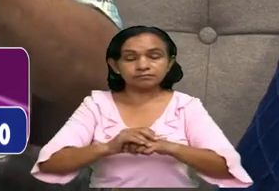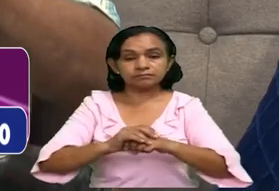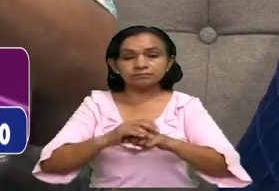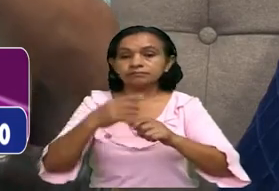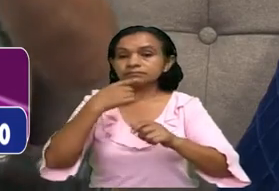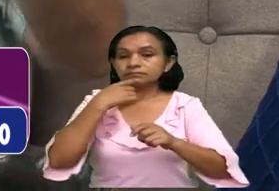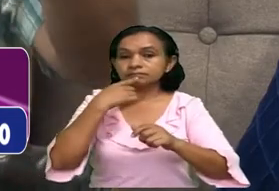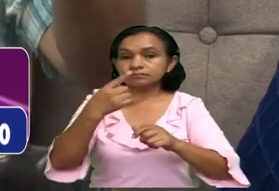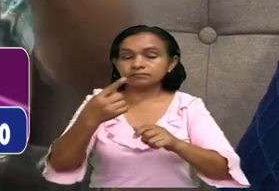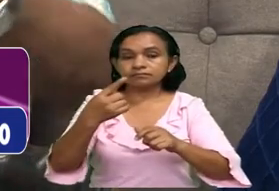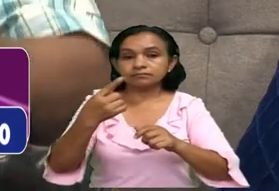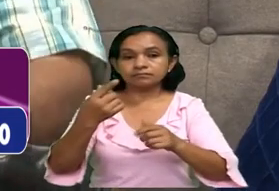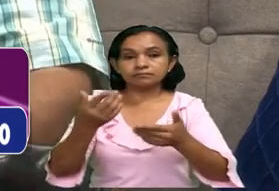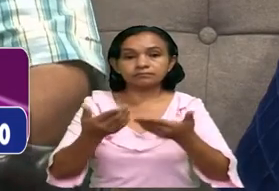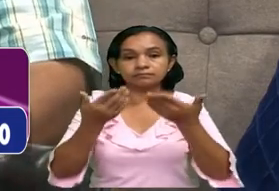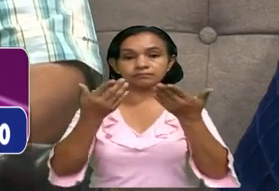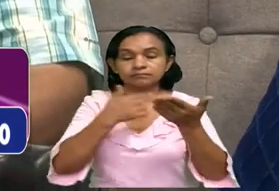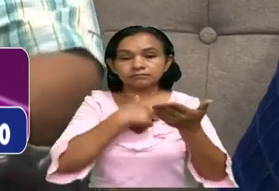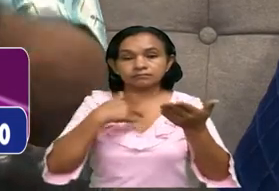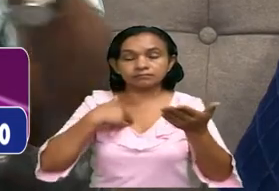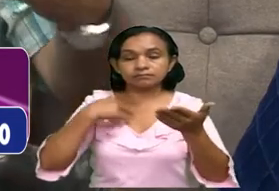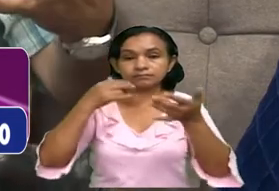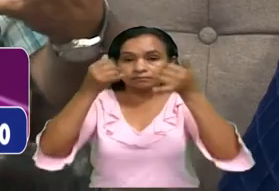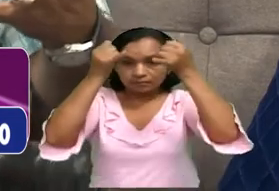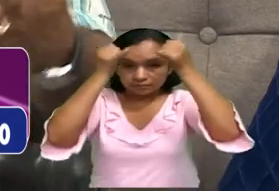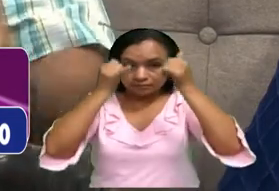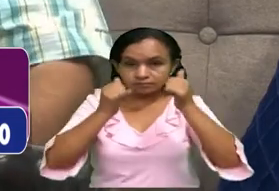responde a la demanda que los ganaderos...